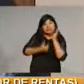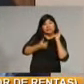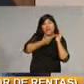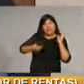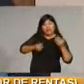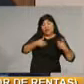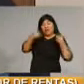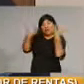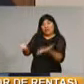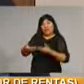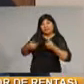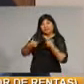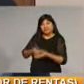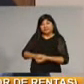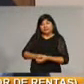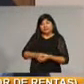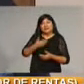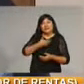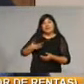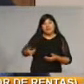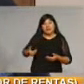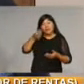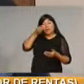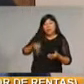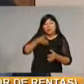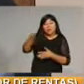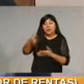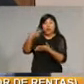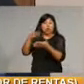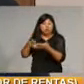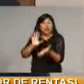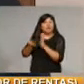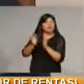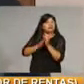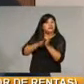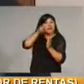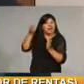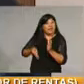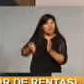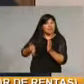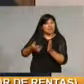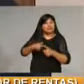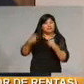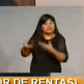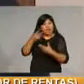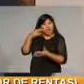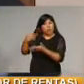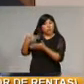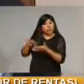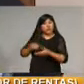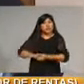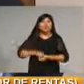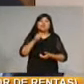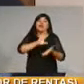facultades al fisco para verificar las veces que sea necesario entre esas facultades de verificación que tienen